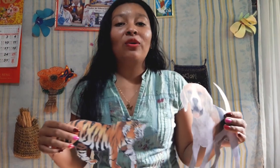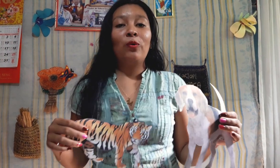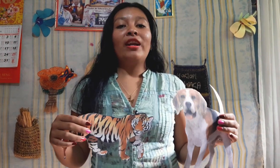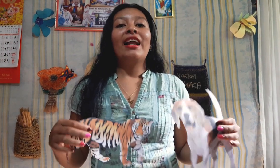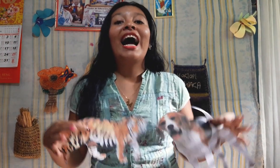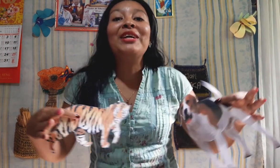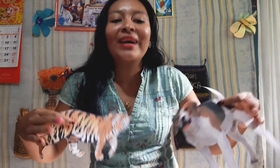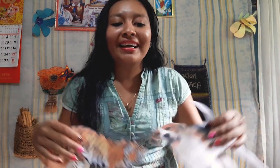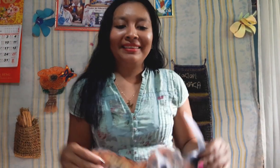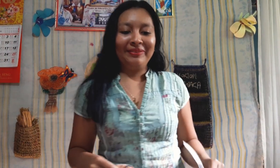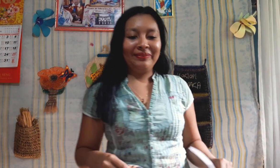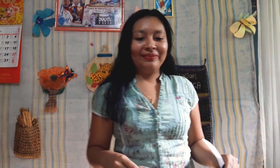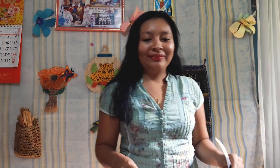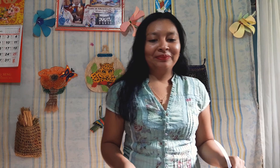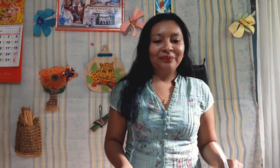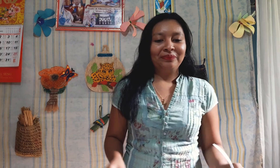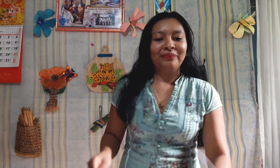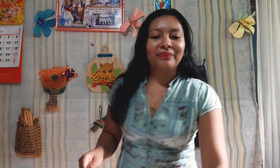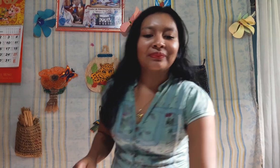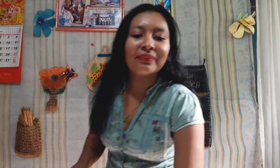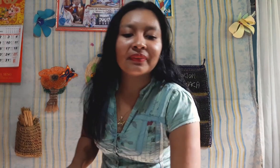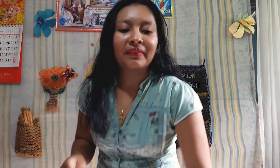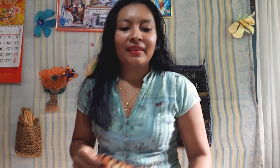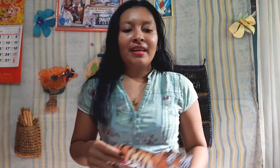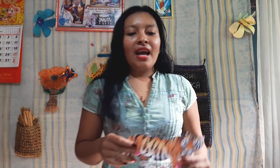kastasi kun aywayan.